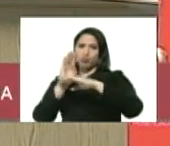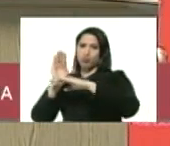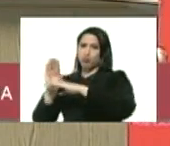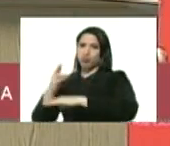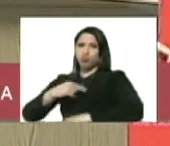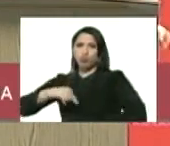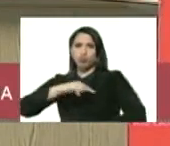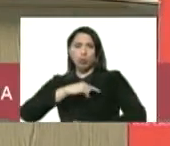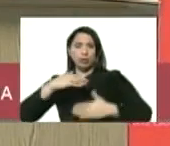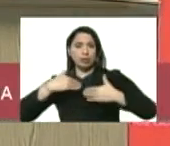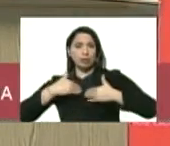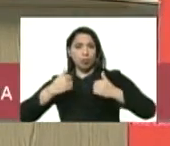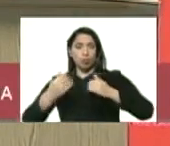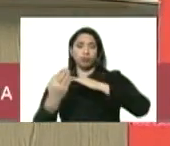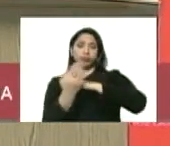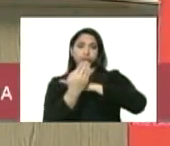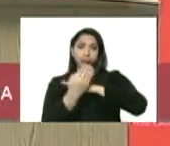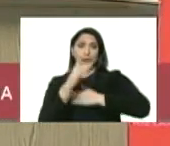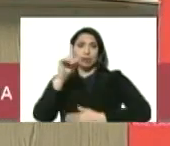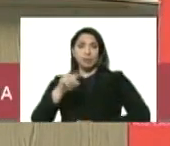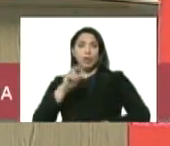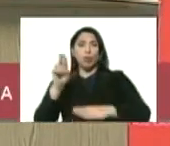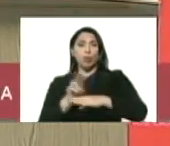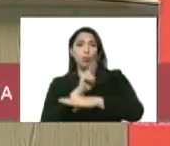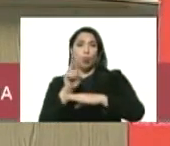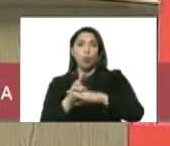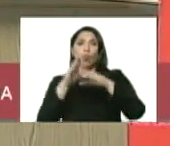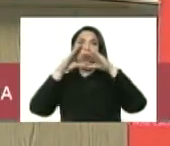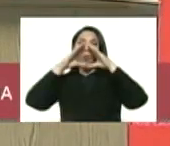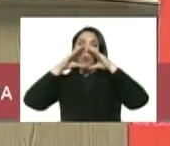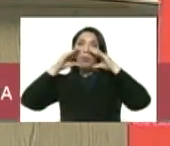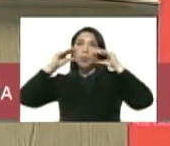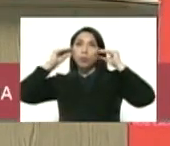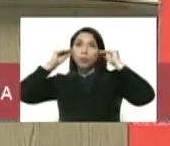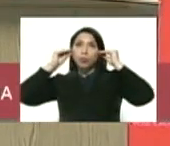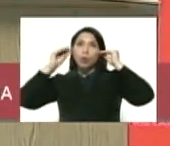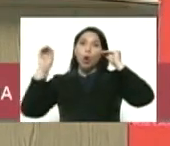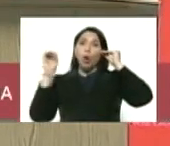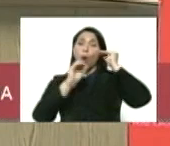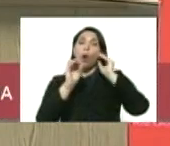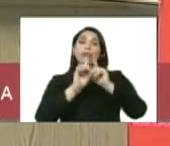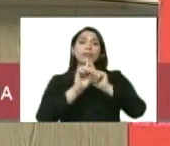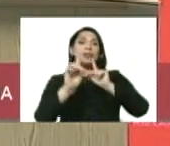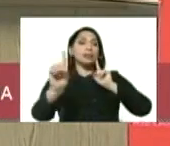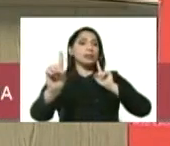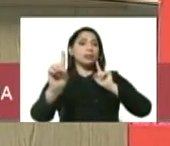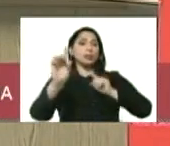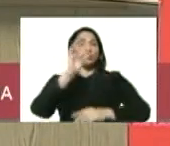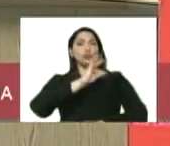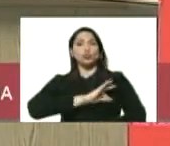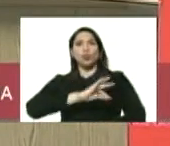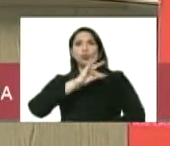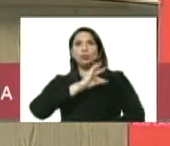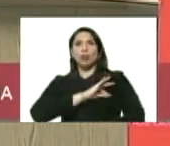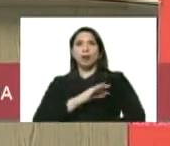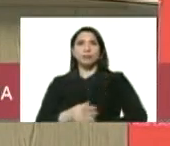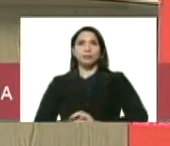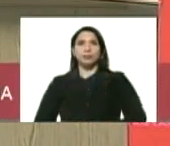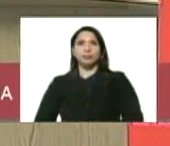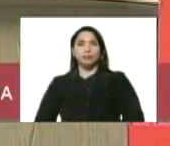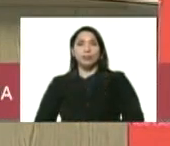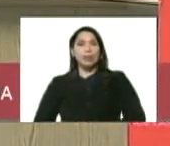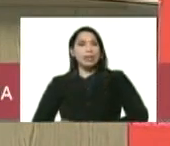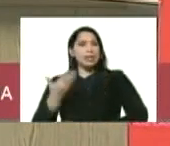nuestra salud, tal como el uso de la mascarilla o el distanciamiento, el espaciamiento físico. Son